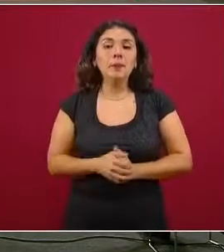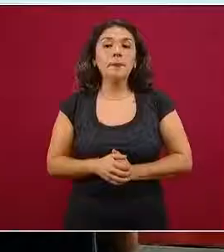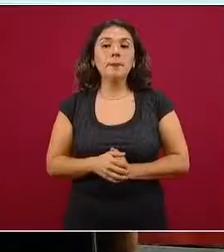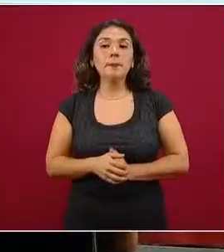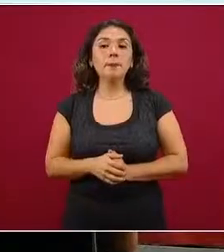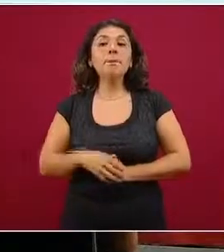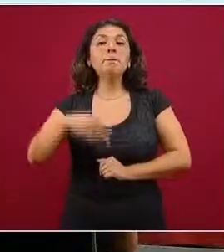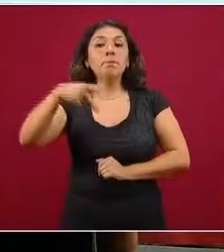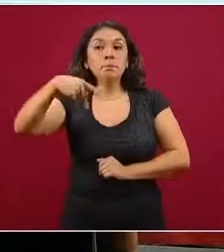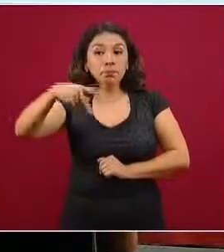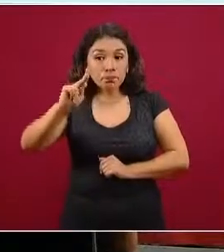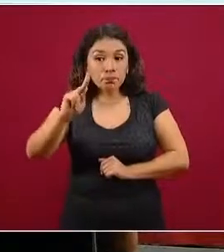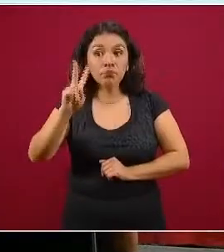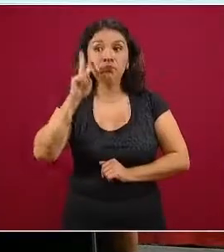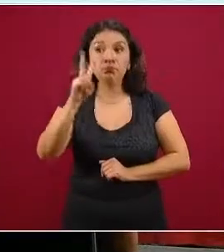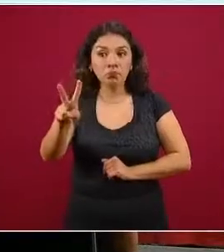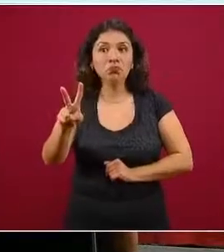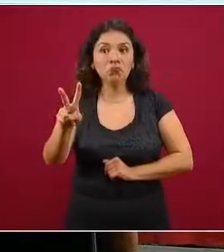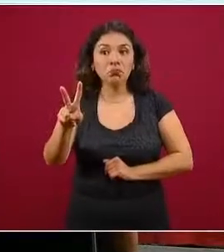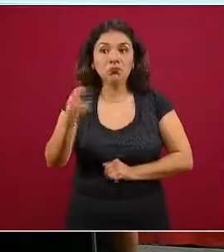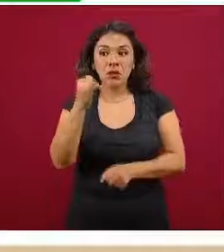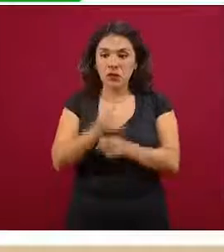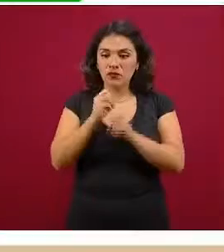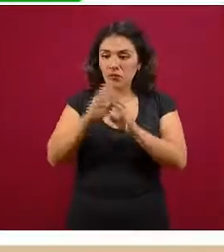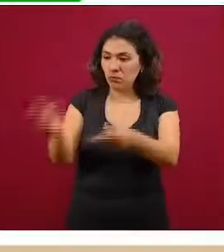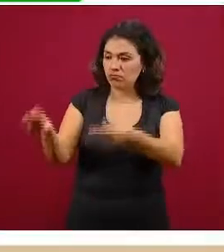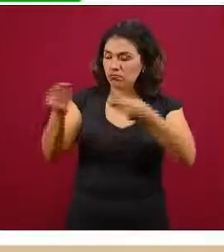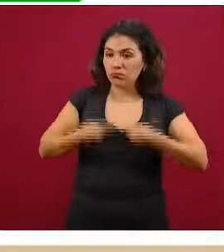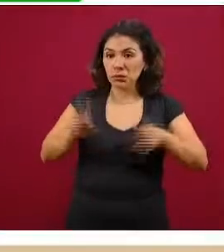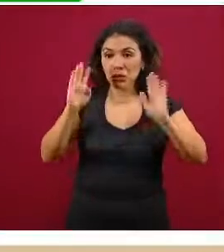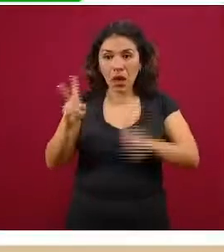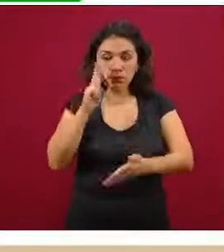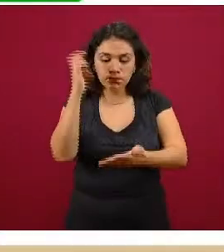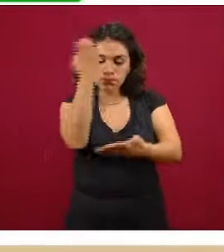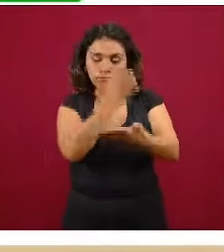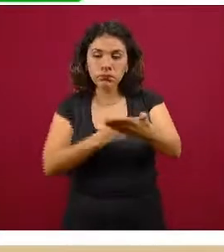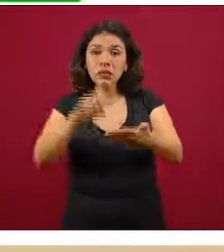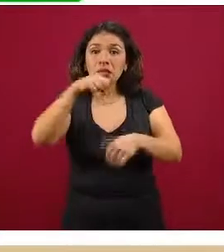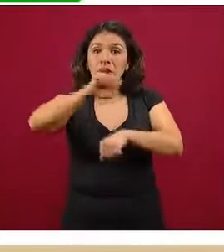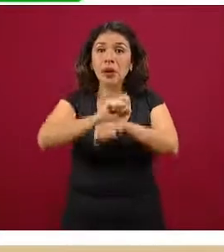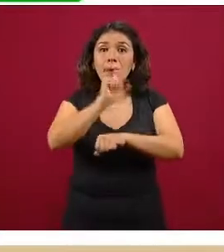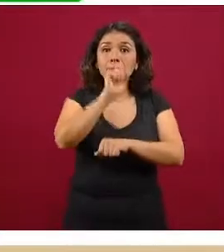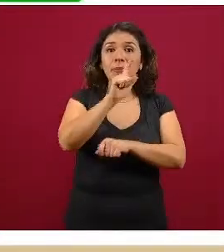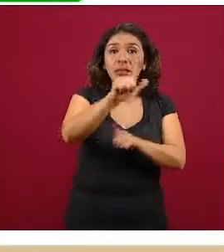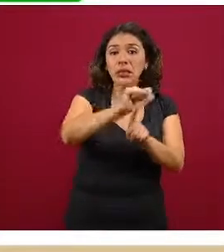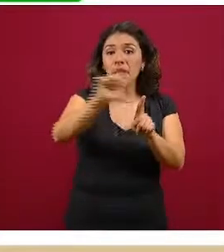Sin embargo, se aprecia con la información que se tiene hasta el momento que de la semana 27 a la